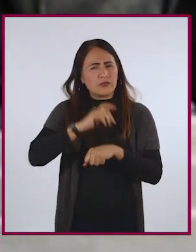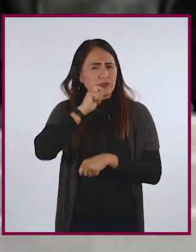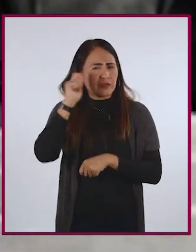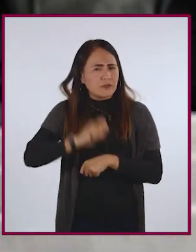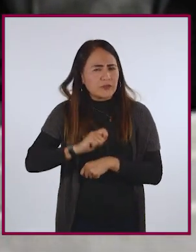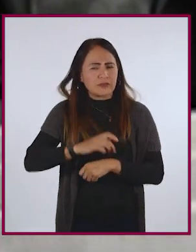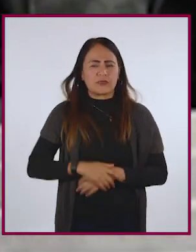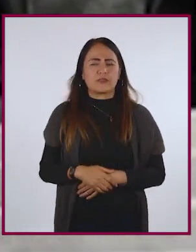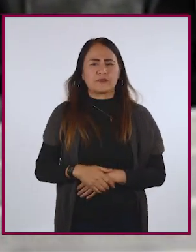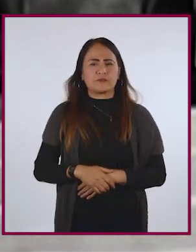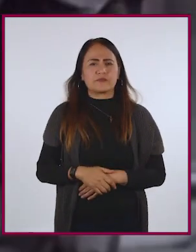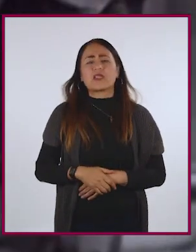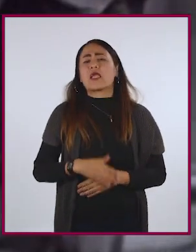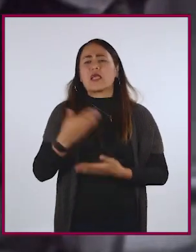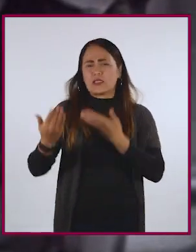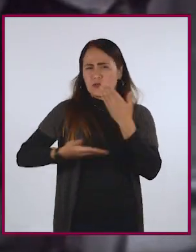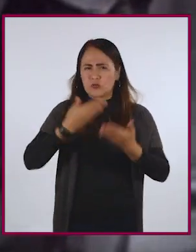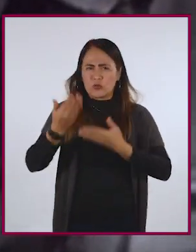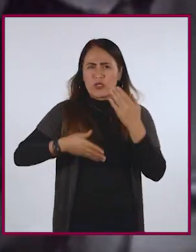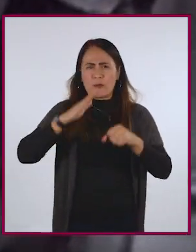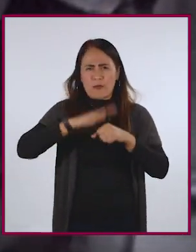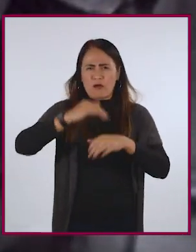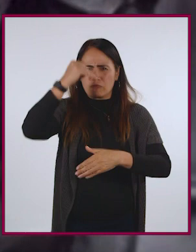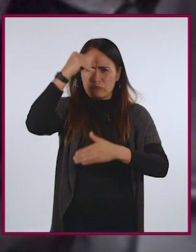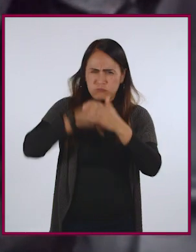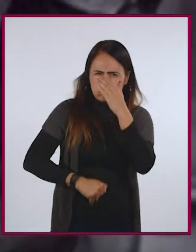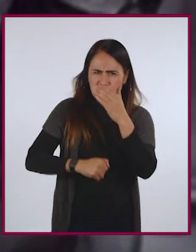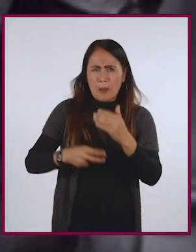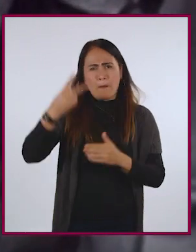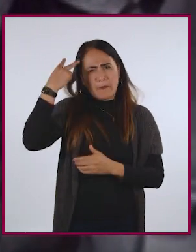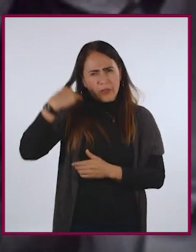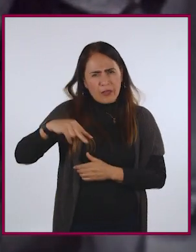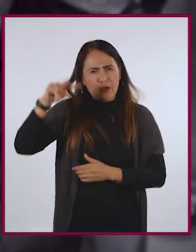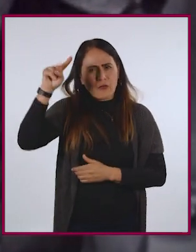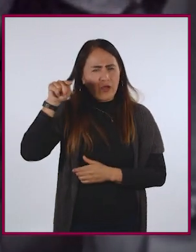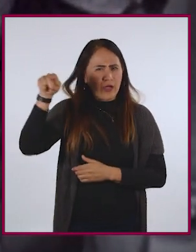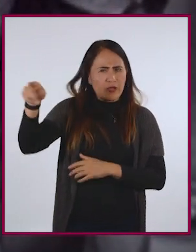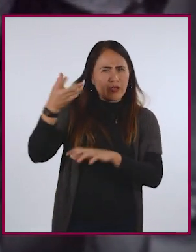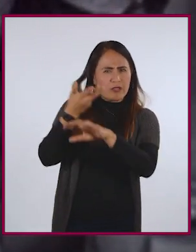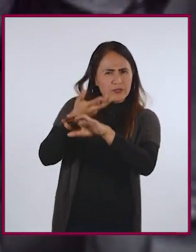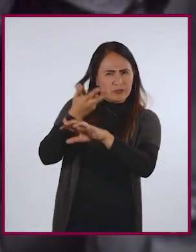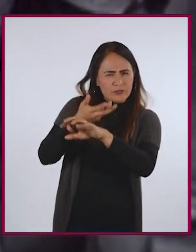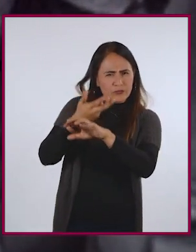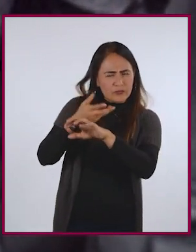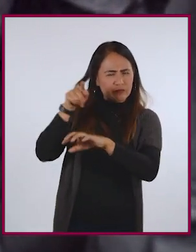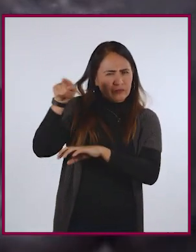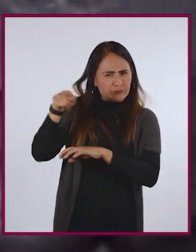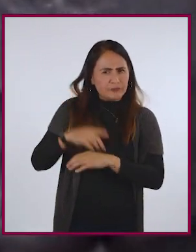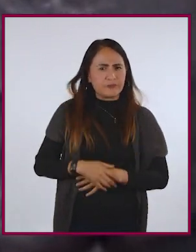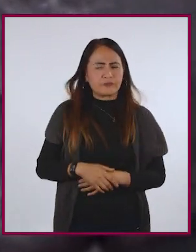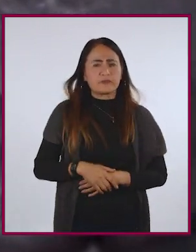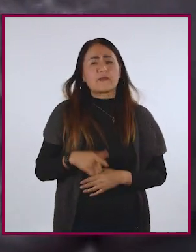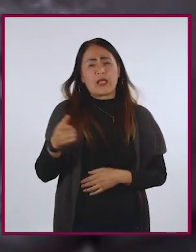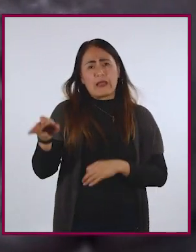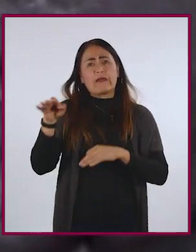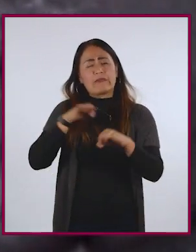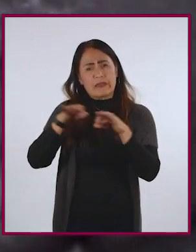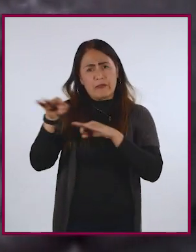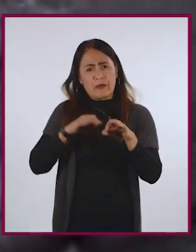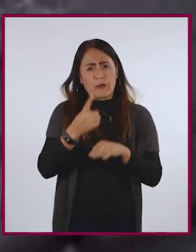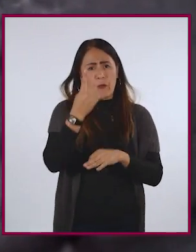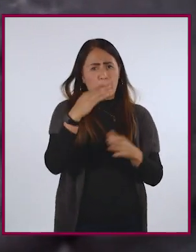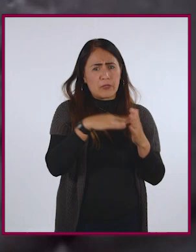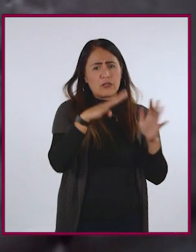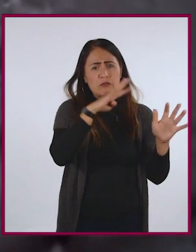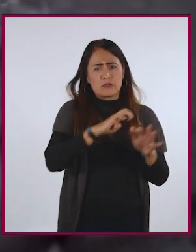amistad. Para profundizar en sus estudios, viajó al observatorio de la Universidad de Harvard, en Massachusetts, en donde trabajó